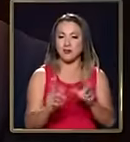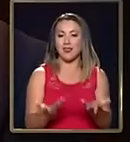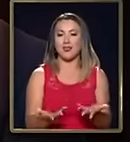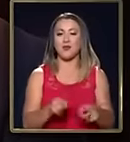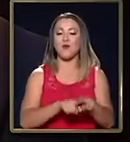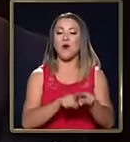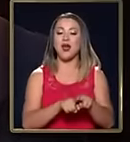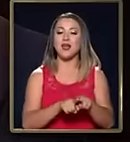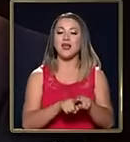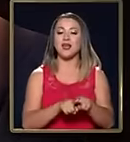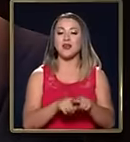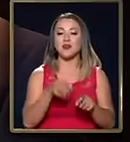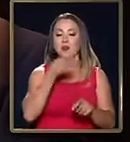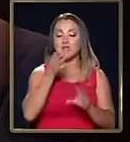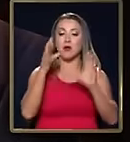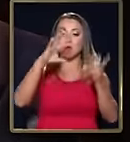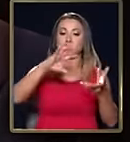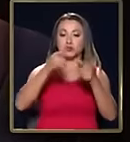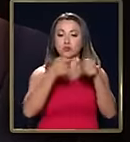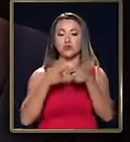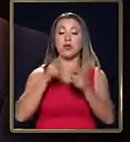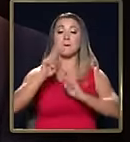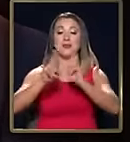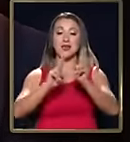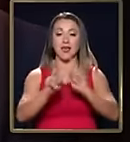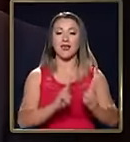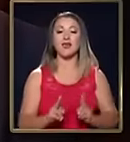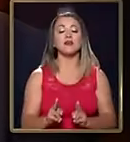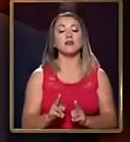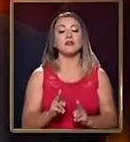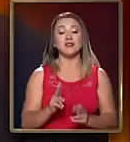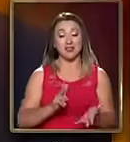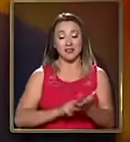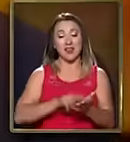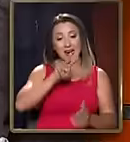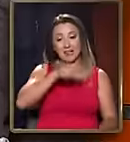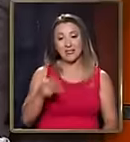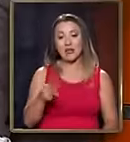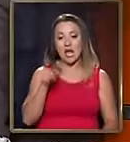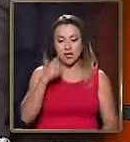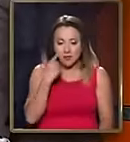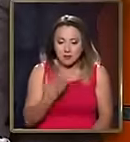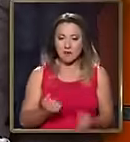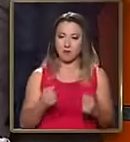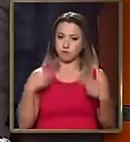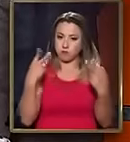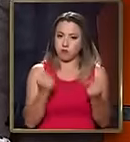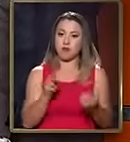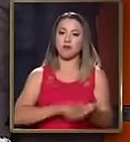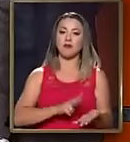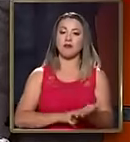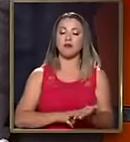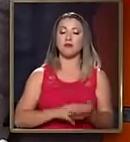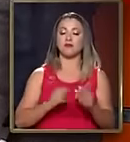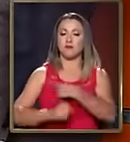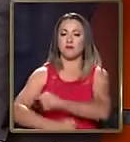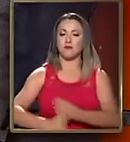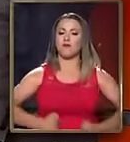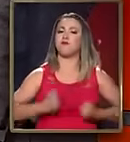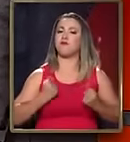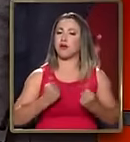lo decían ahí en el Wall Social, tantas cosas que se dicen antes, pero acá se ven los gallos. Así sobre es. Este escenario, sí. Los verdaderos valientes, y